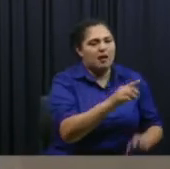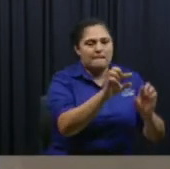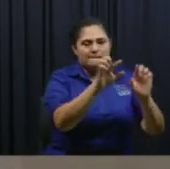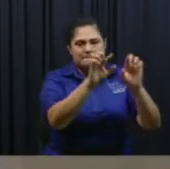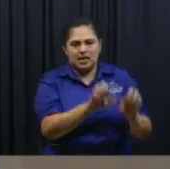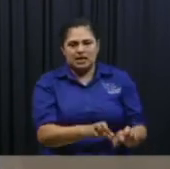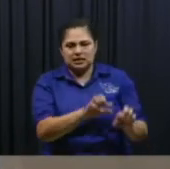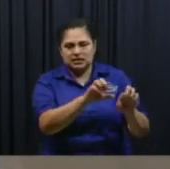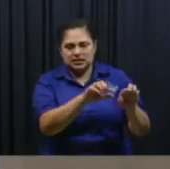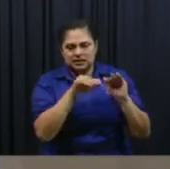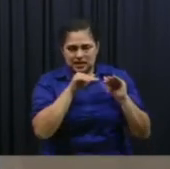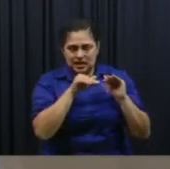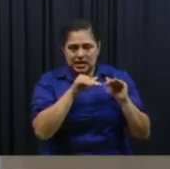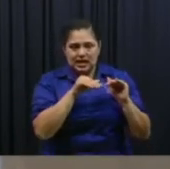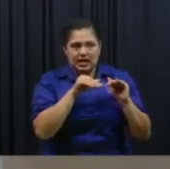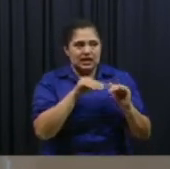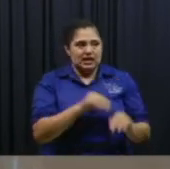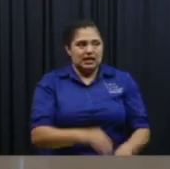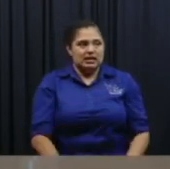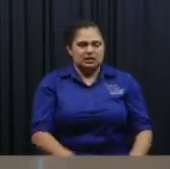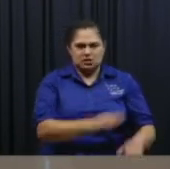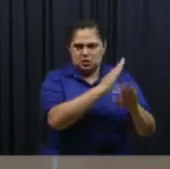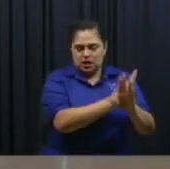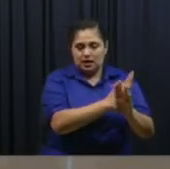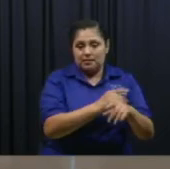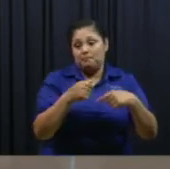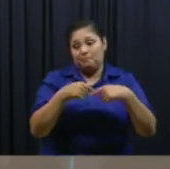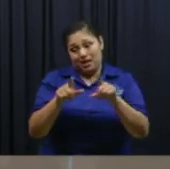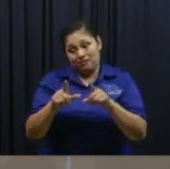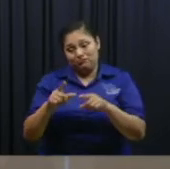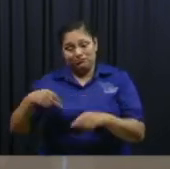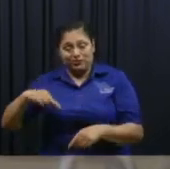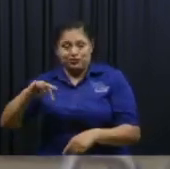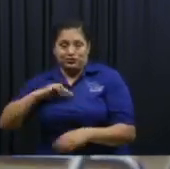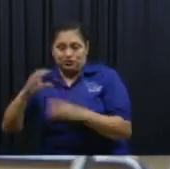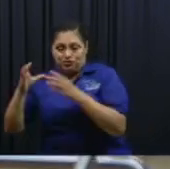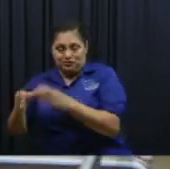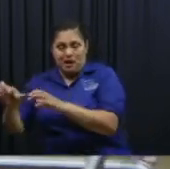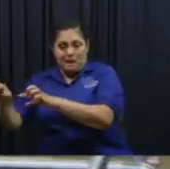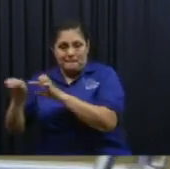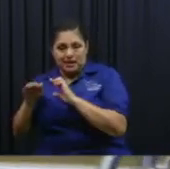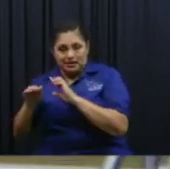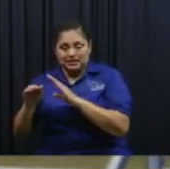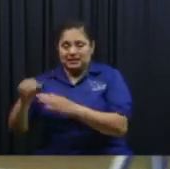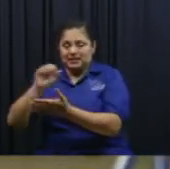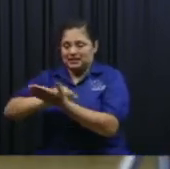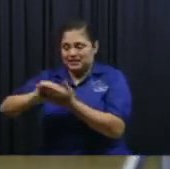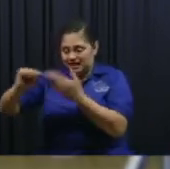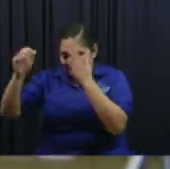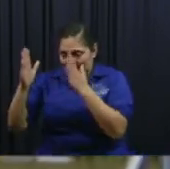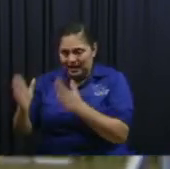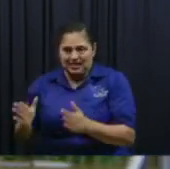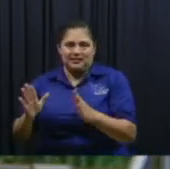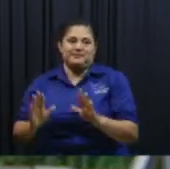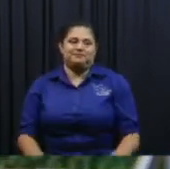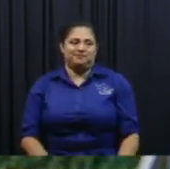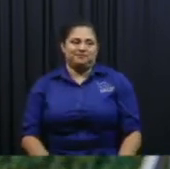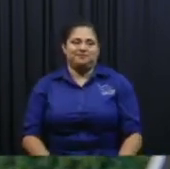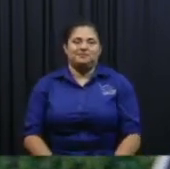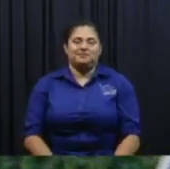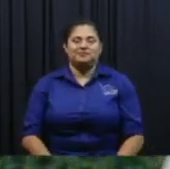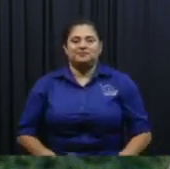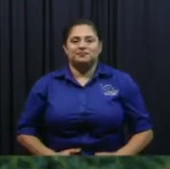destrucción repentina Nosotros somos paz y santidad ellos son paz y seguridad Nosotros somos paz y santidad ellos son